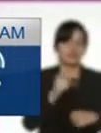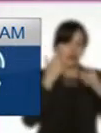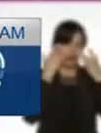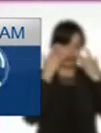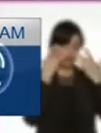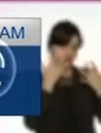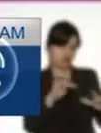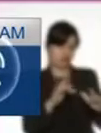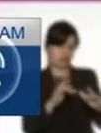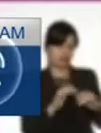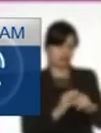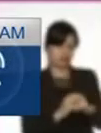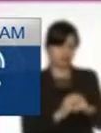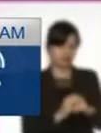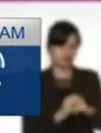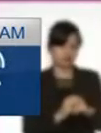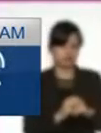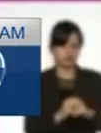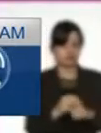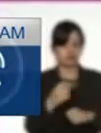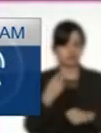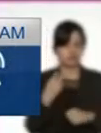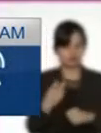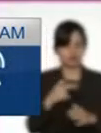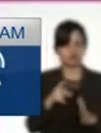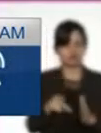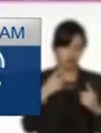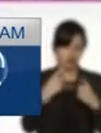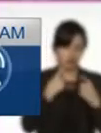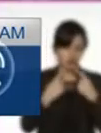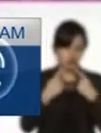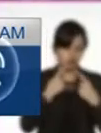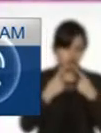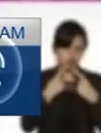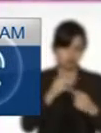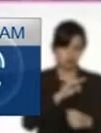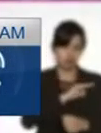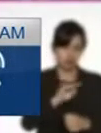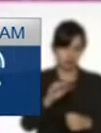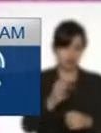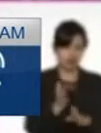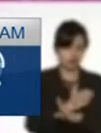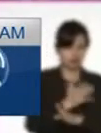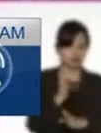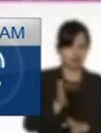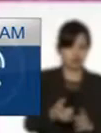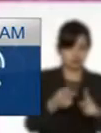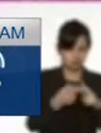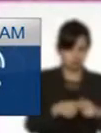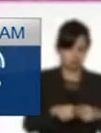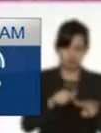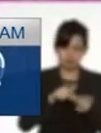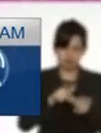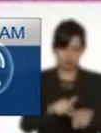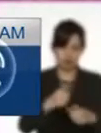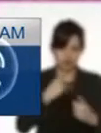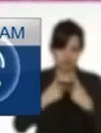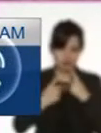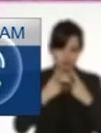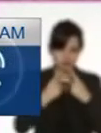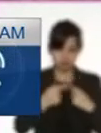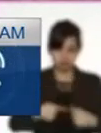tal. Recordemos que todavía no hace mucho estos procesos los organizaba directamente el gobierno de la República, el gobierno de cada estado. Lo cierto